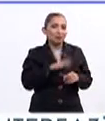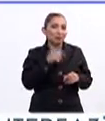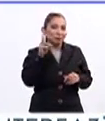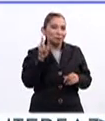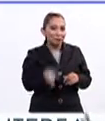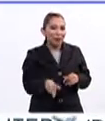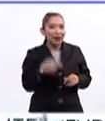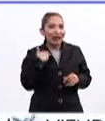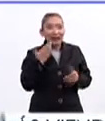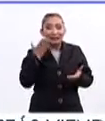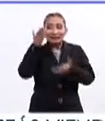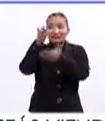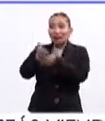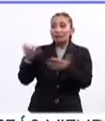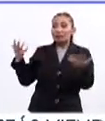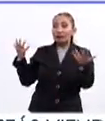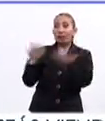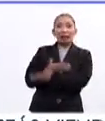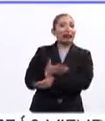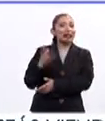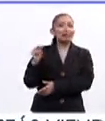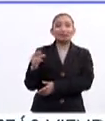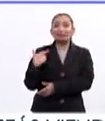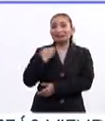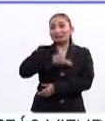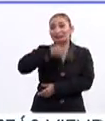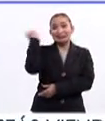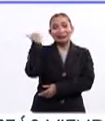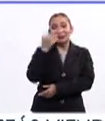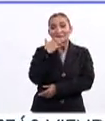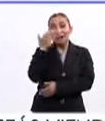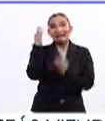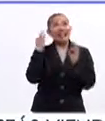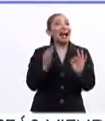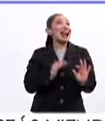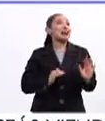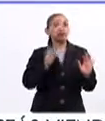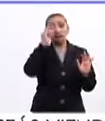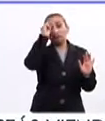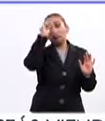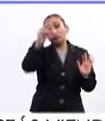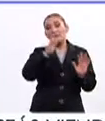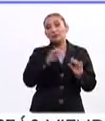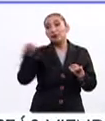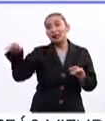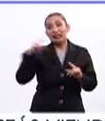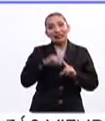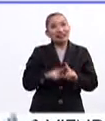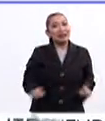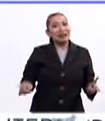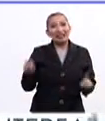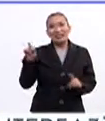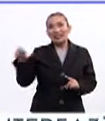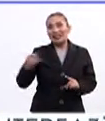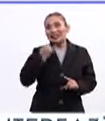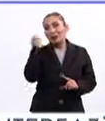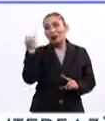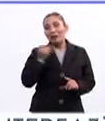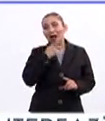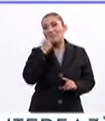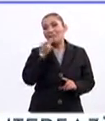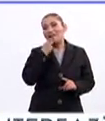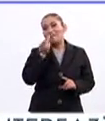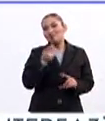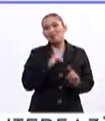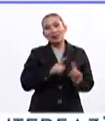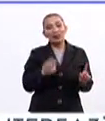realmente llegas allá y te das cuenta de que no sabías tanto como tú pensabas, puesto que es algo muy diferente cómo pronuncian los